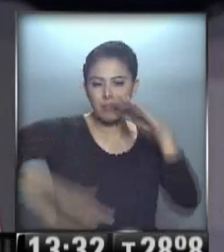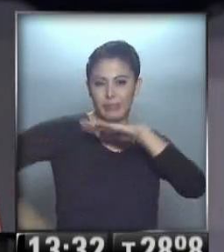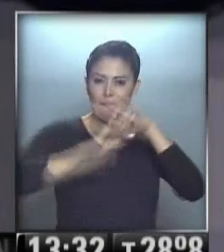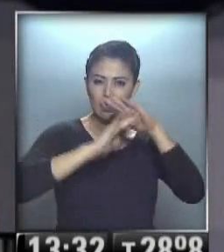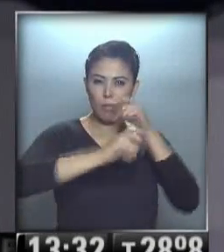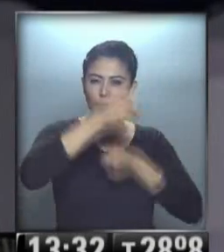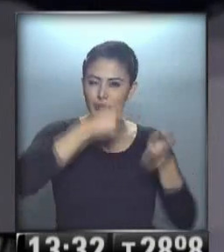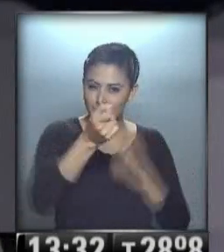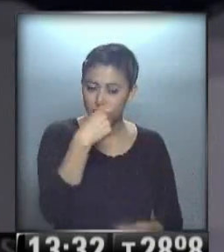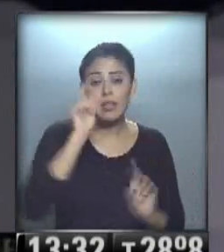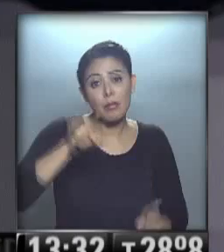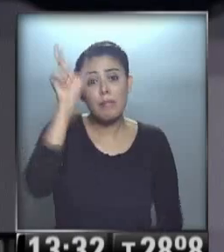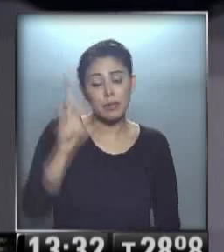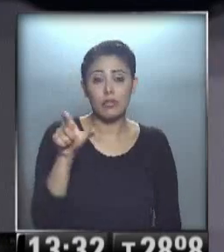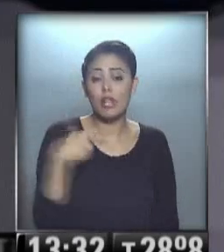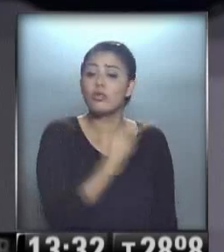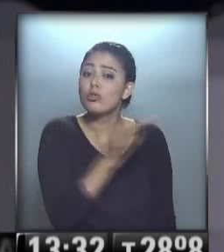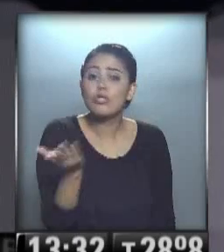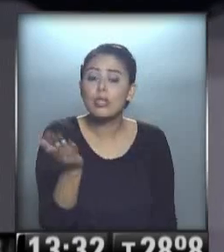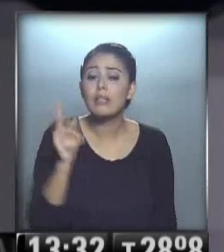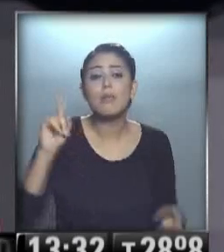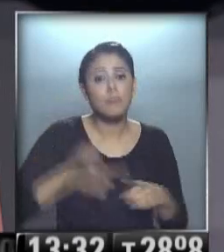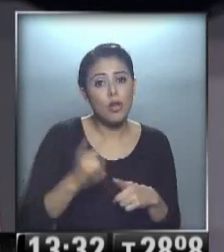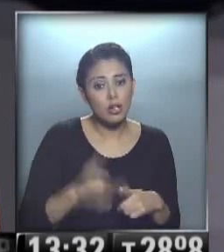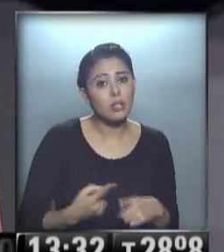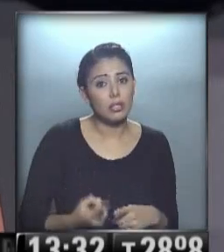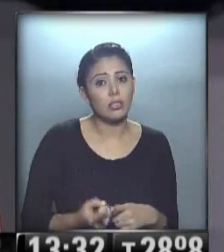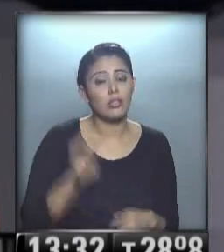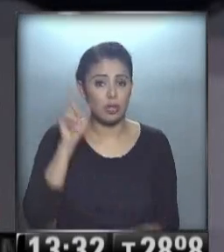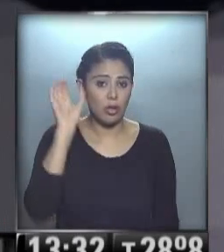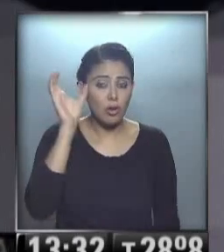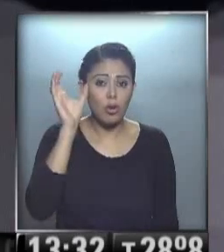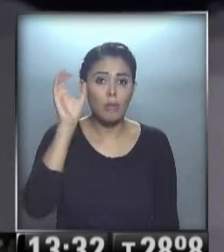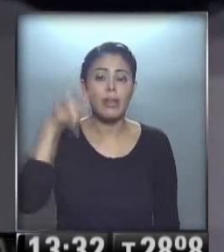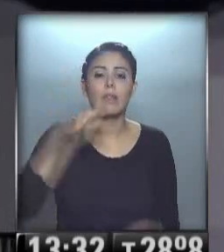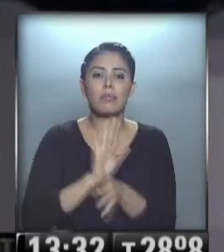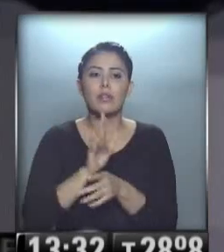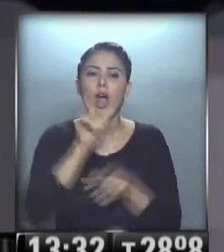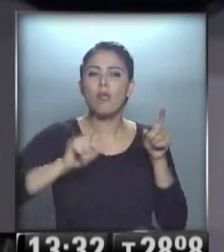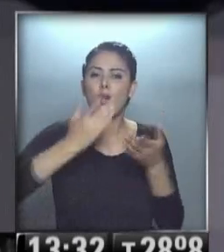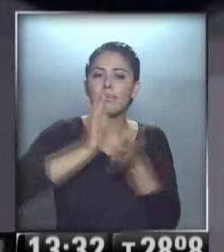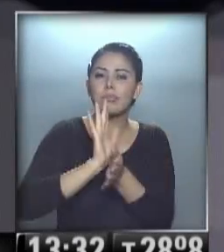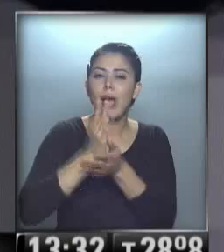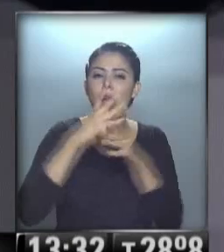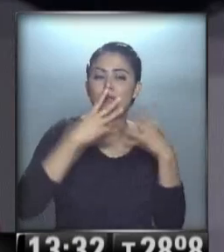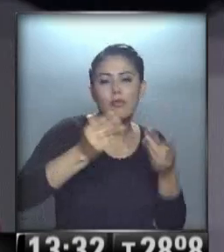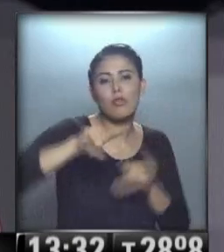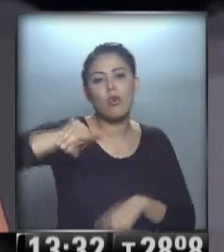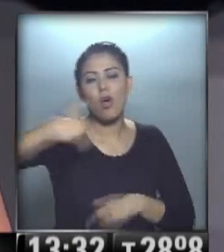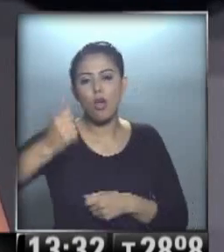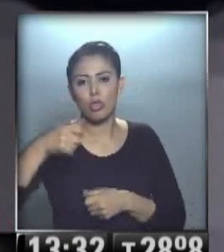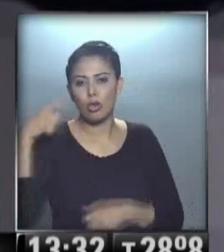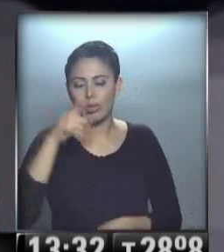ese país y un personaje social de la vida política también colombiana que divide aguas. Un equipo de Visión 7 está en el